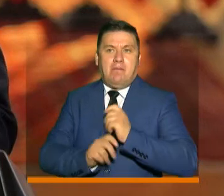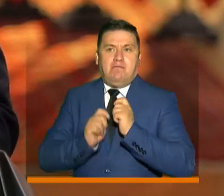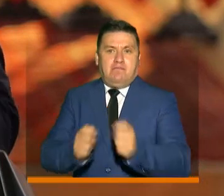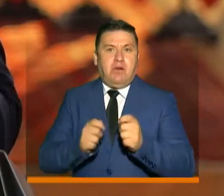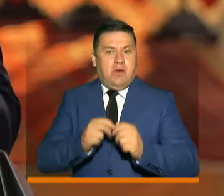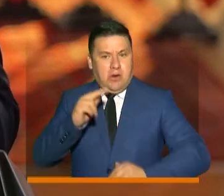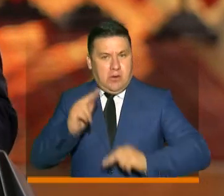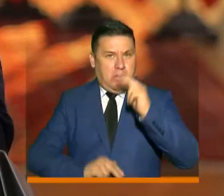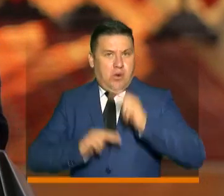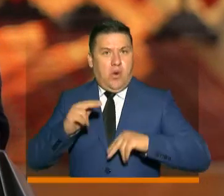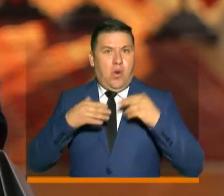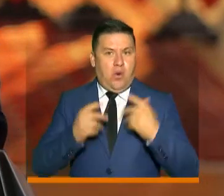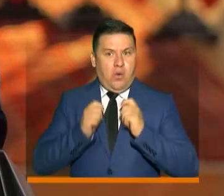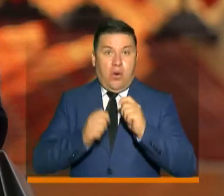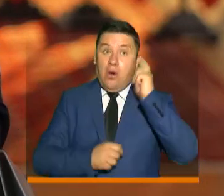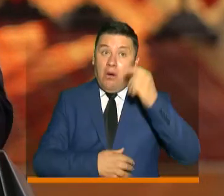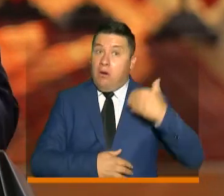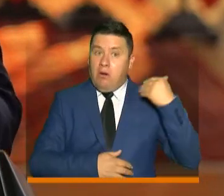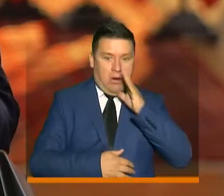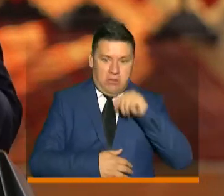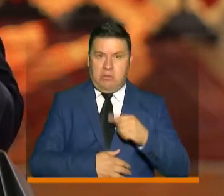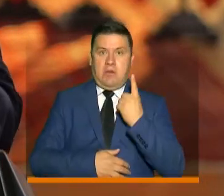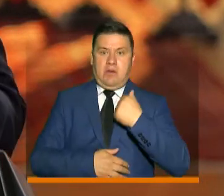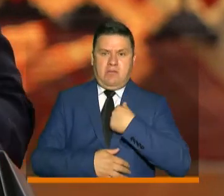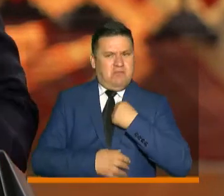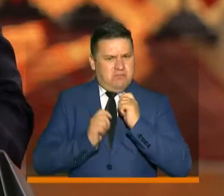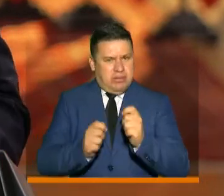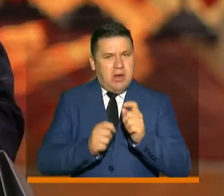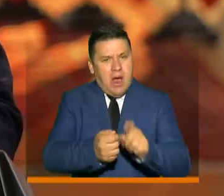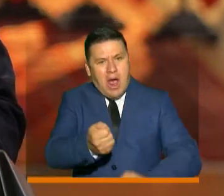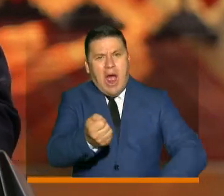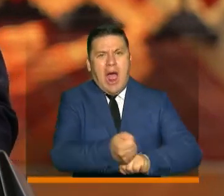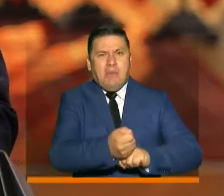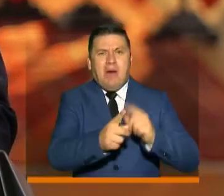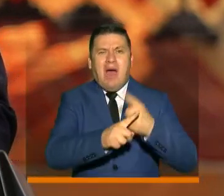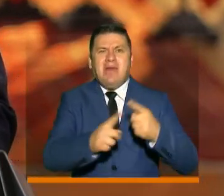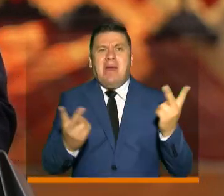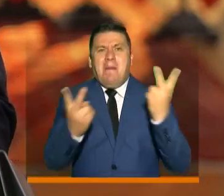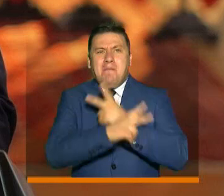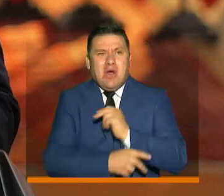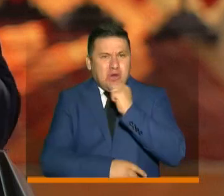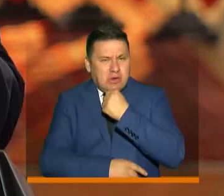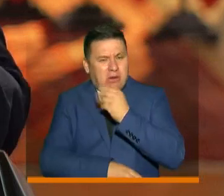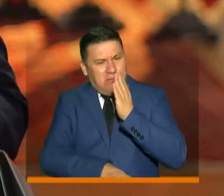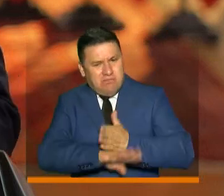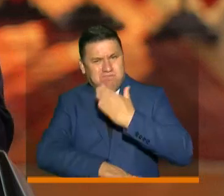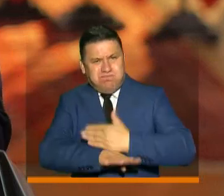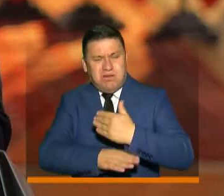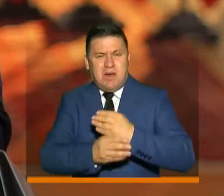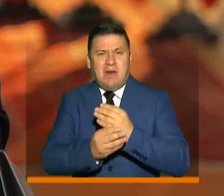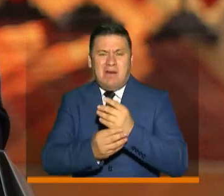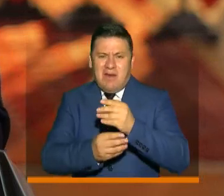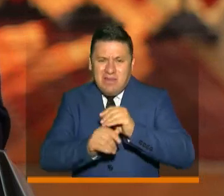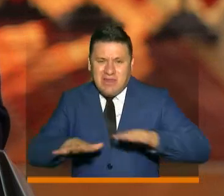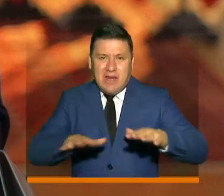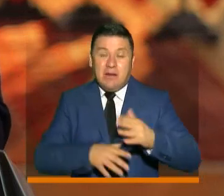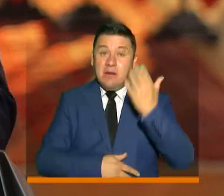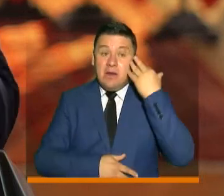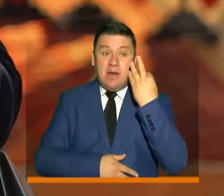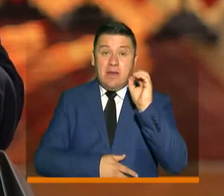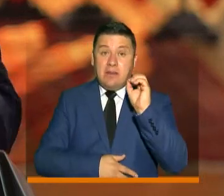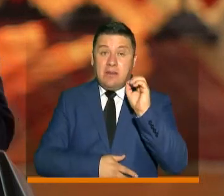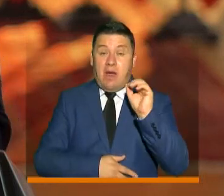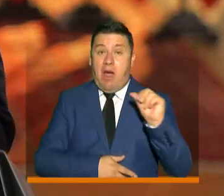contribuido como ningún otro gobierno en el apoyo a las víctimas de la violencia el pasado 30 de agosto